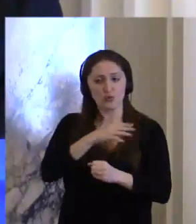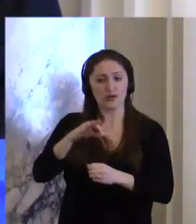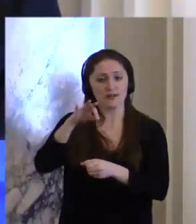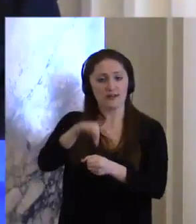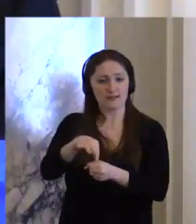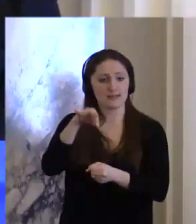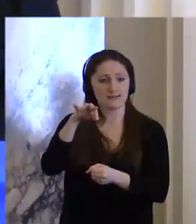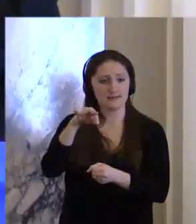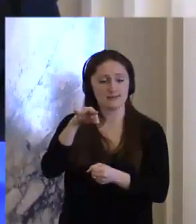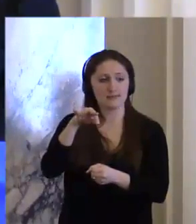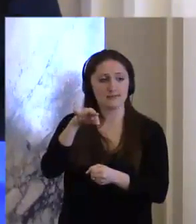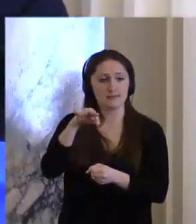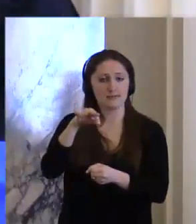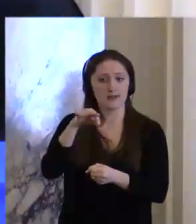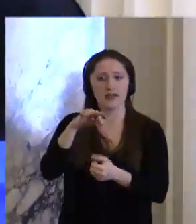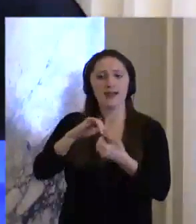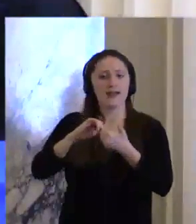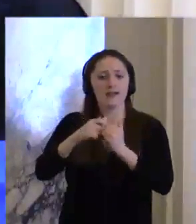que tiene la OEA?